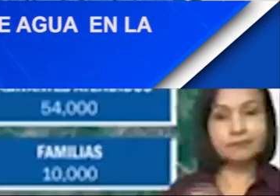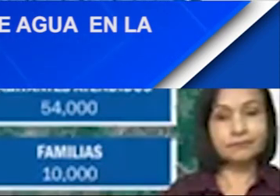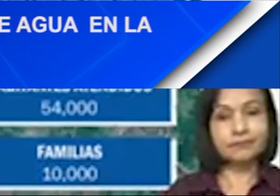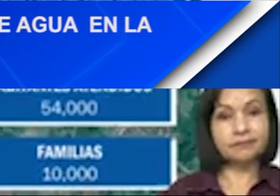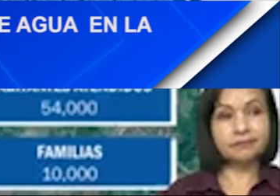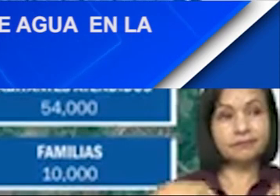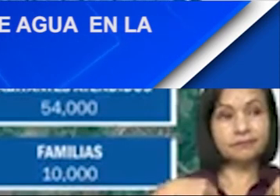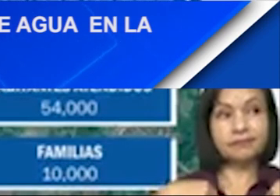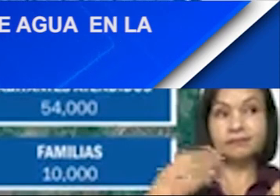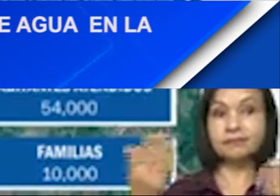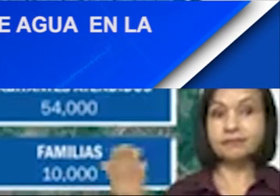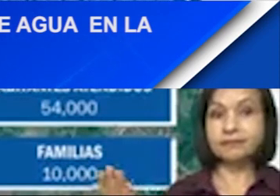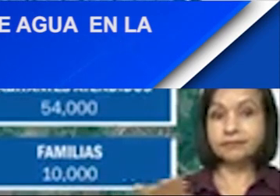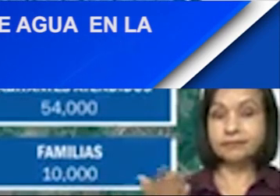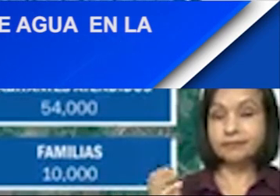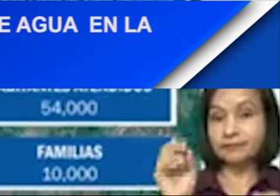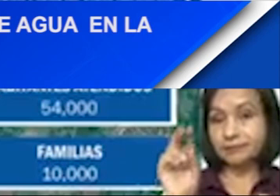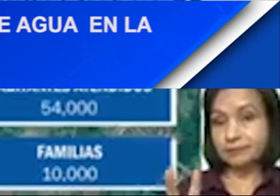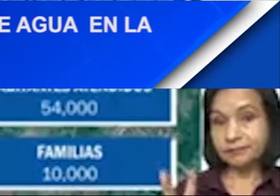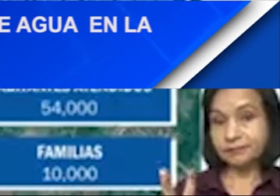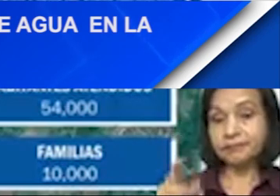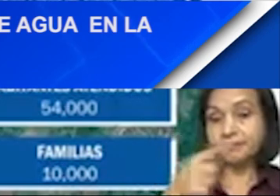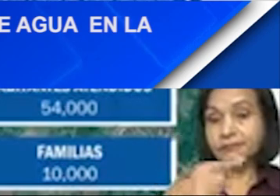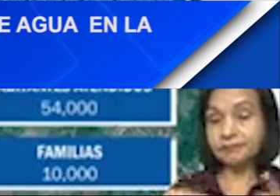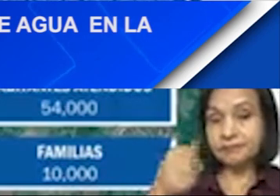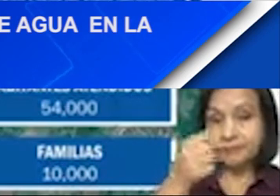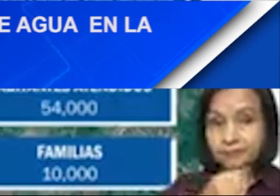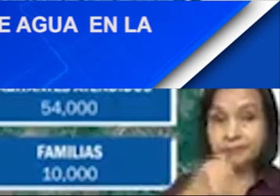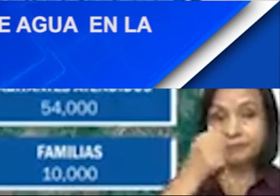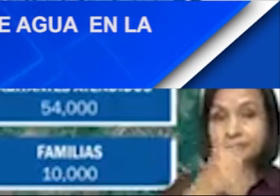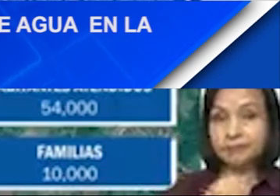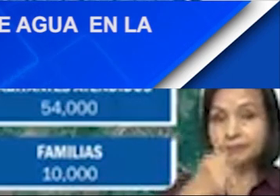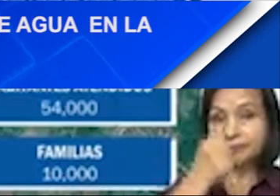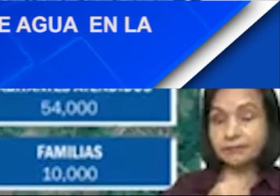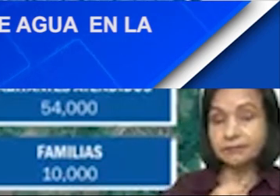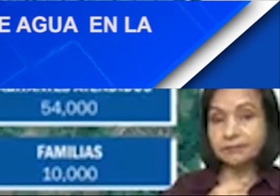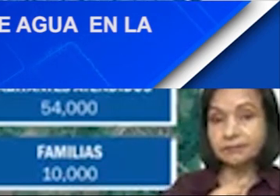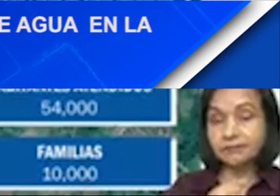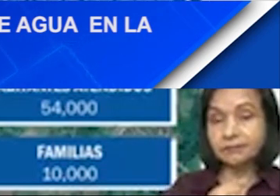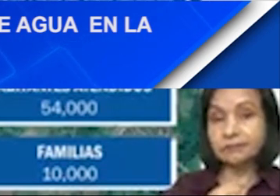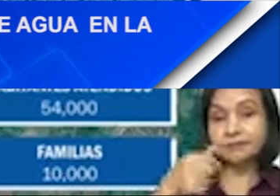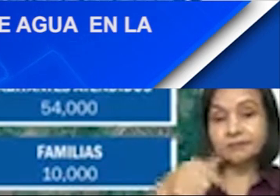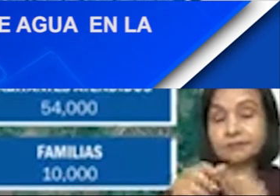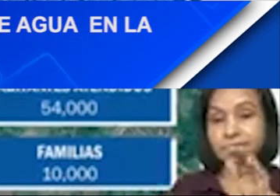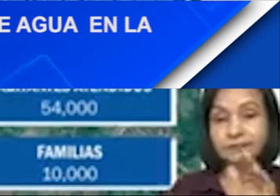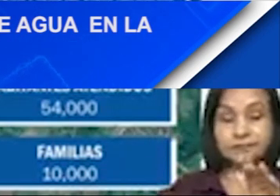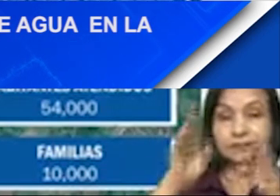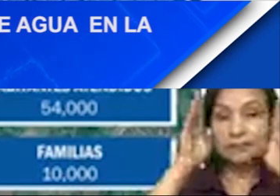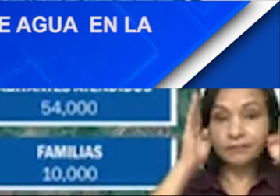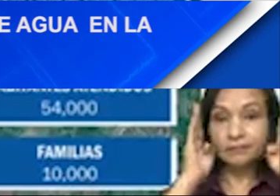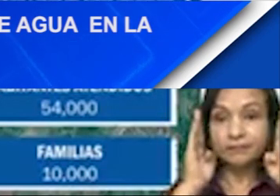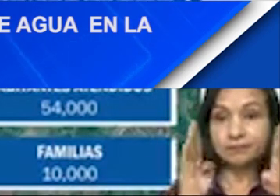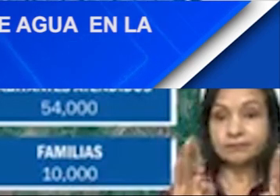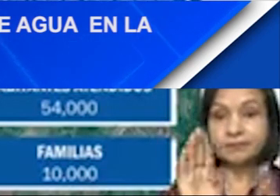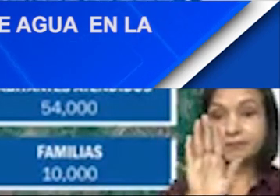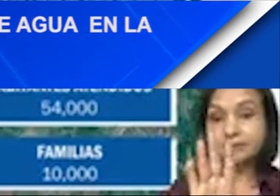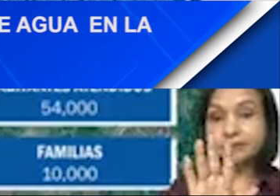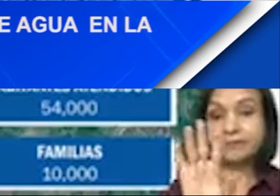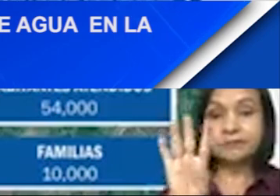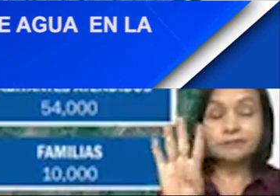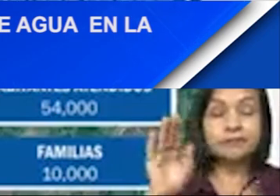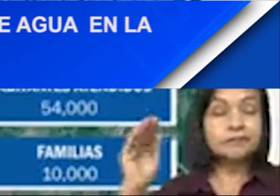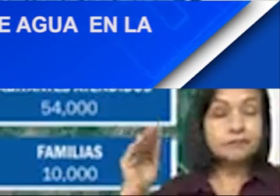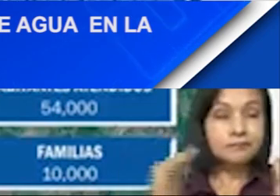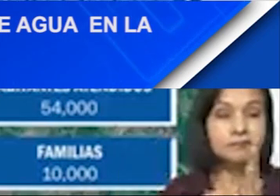familia. Barreda afirma que el abastecimiento es uno de los principales objetivos de este año y que piensan desarrollarlo con el